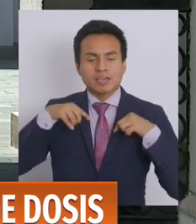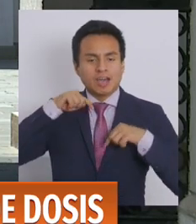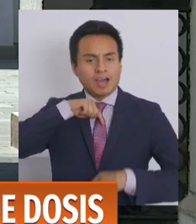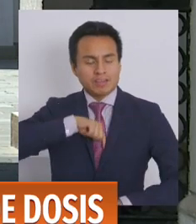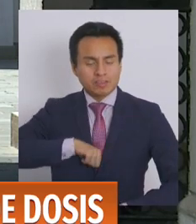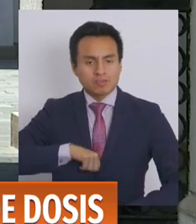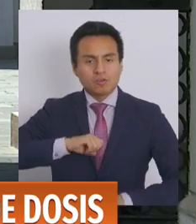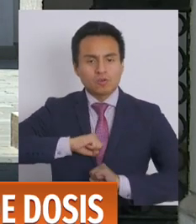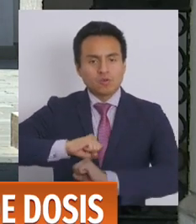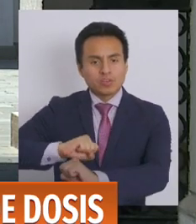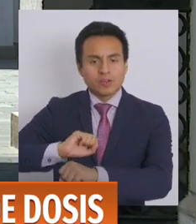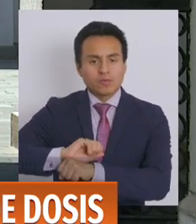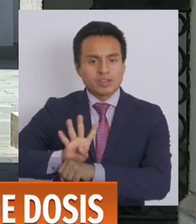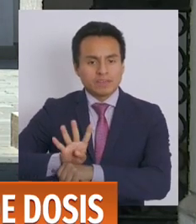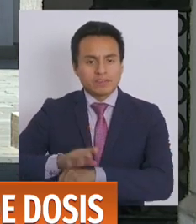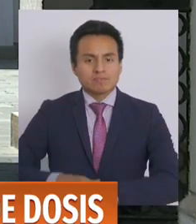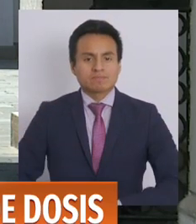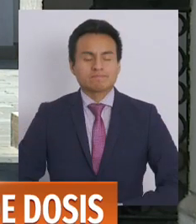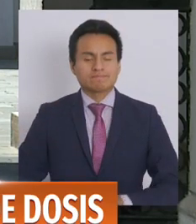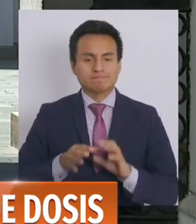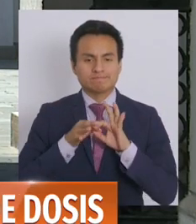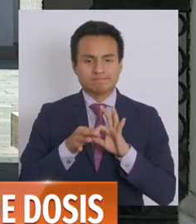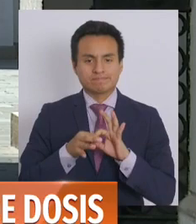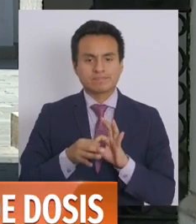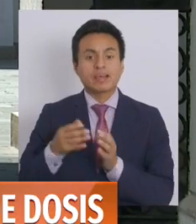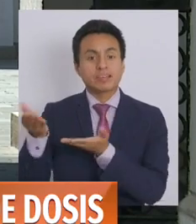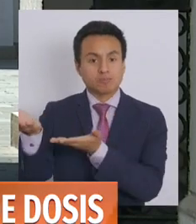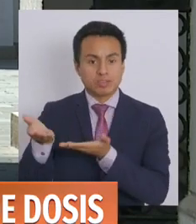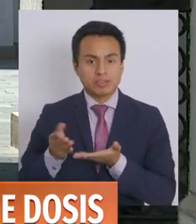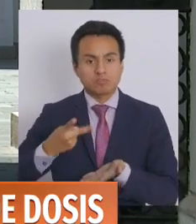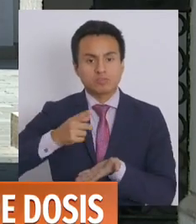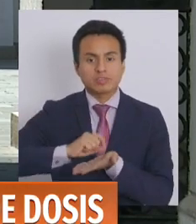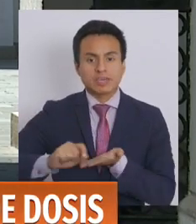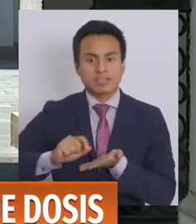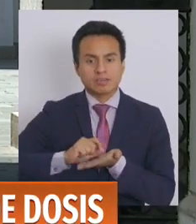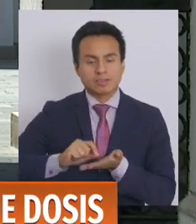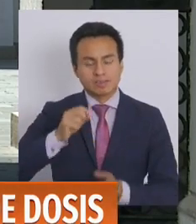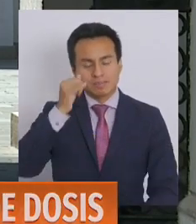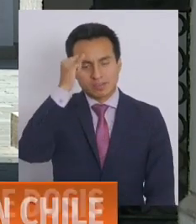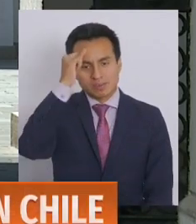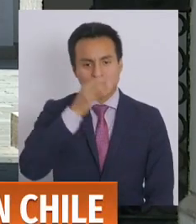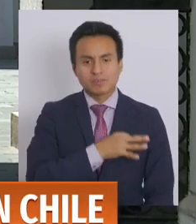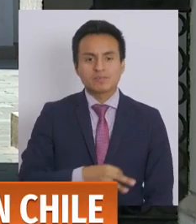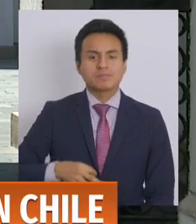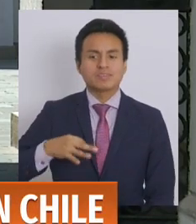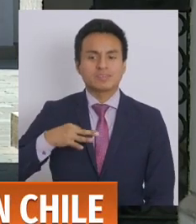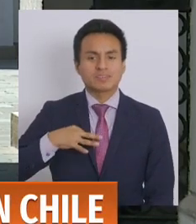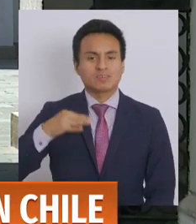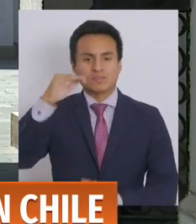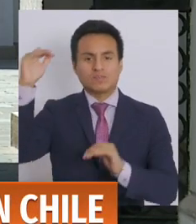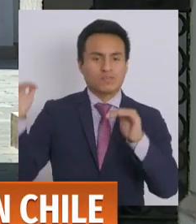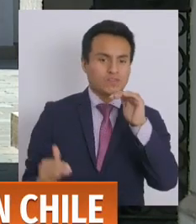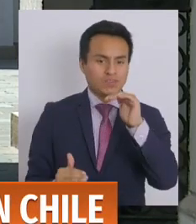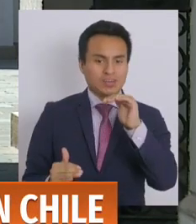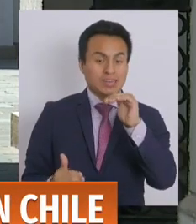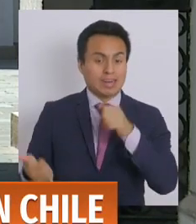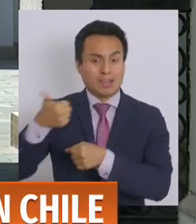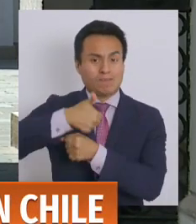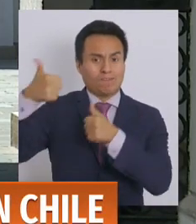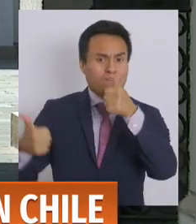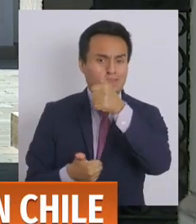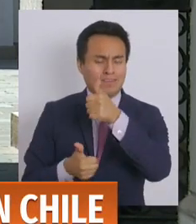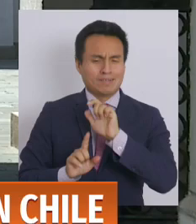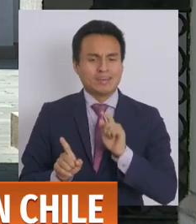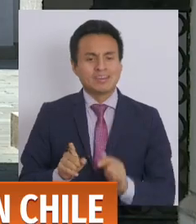contra del coronavirus. Muchas gracias. Dejo con ustedes al subsecretario, perdón, al ministro, lo bajé de rango, al ministro